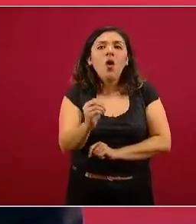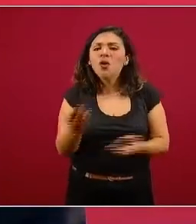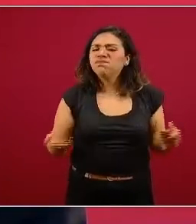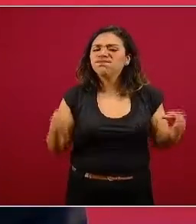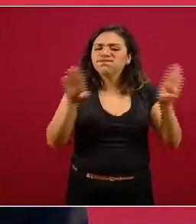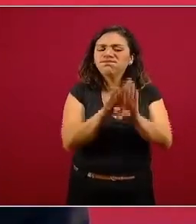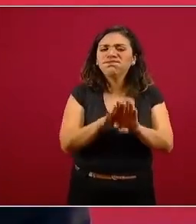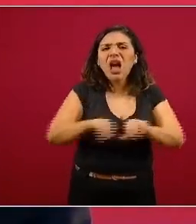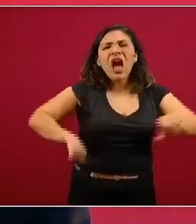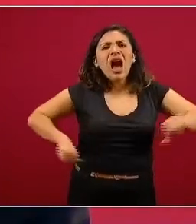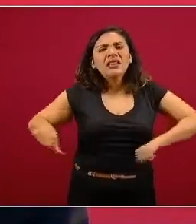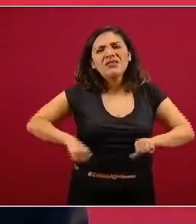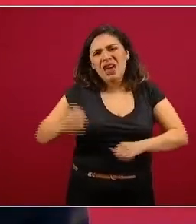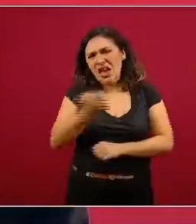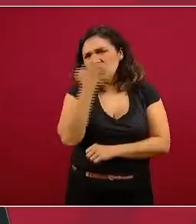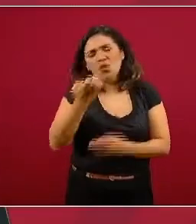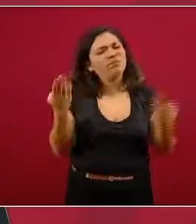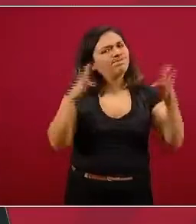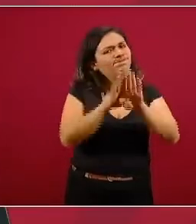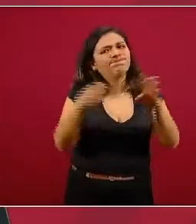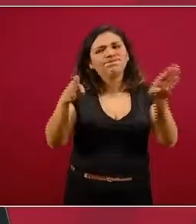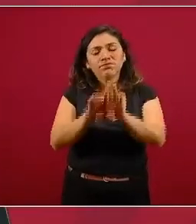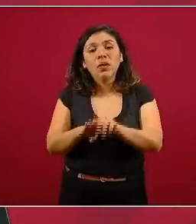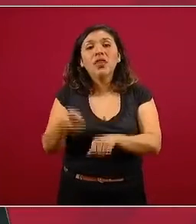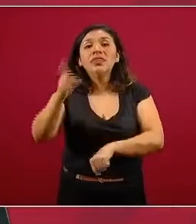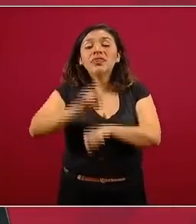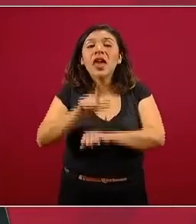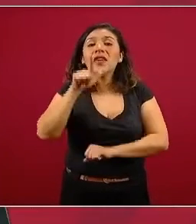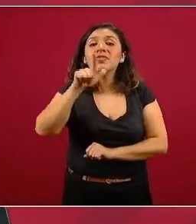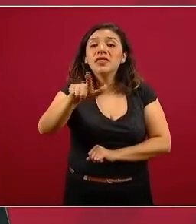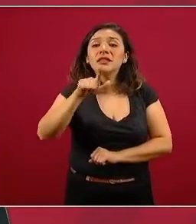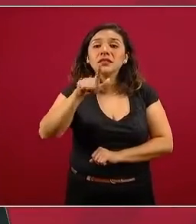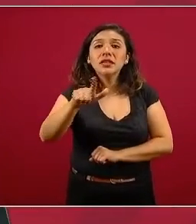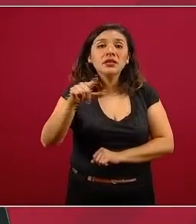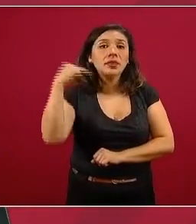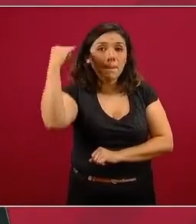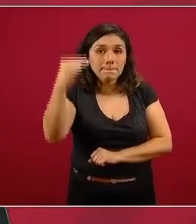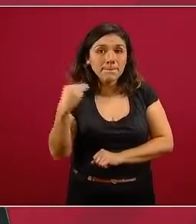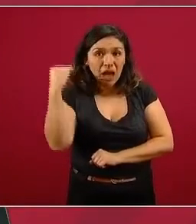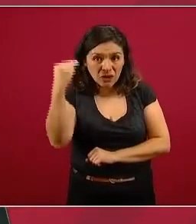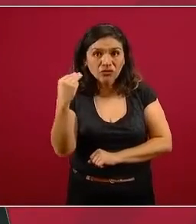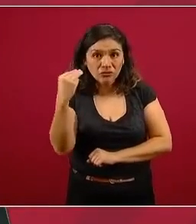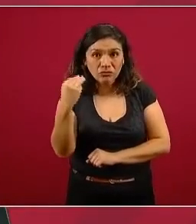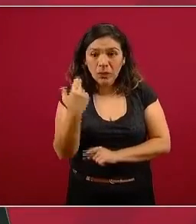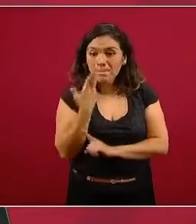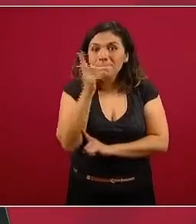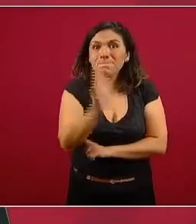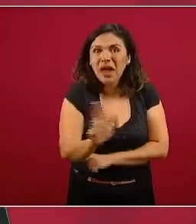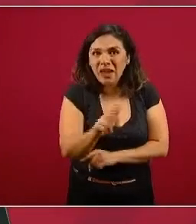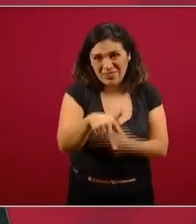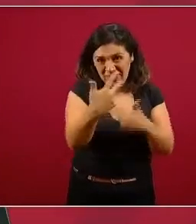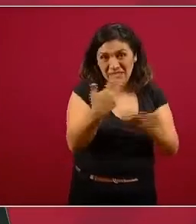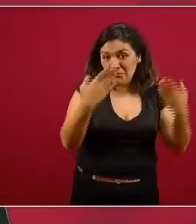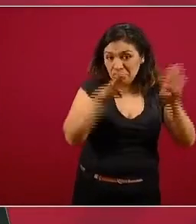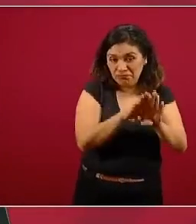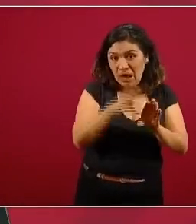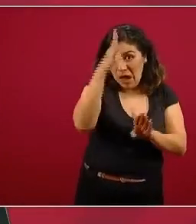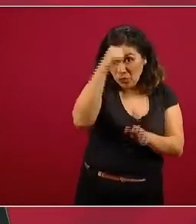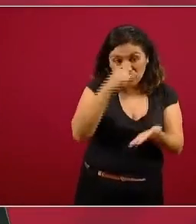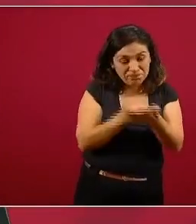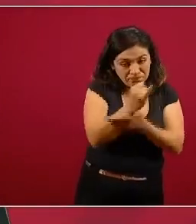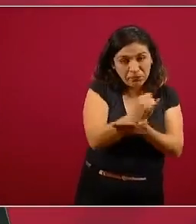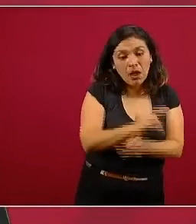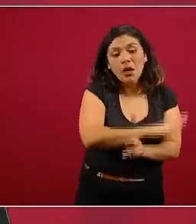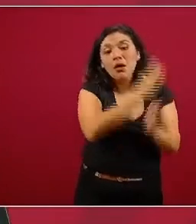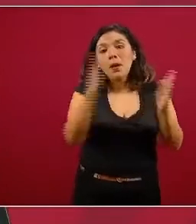provisional de las actividades escolares el 17 de marzo, es decir, el martes siguiente, recordando que el lunes